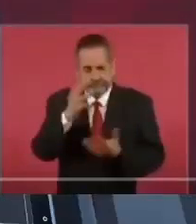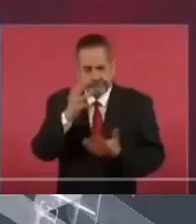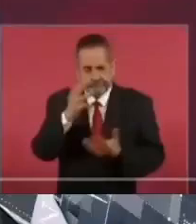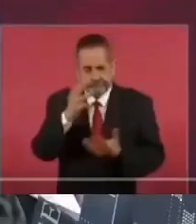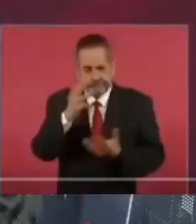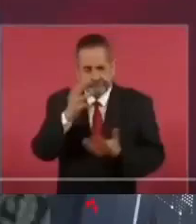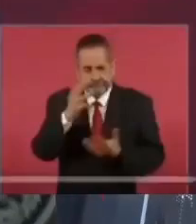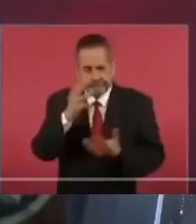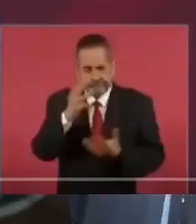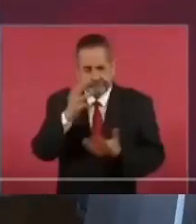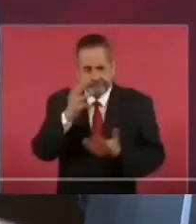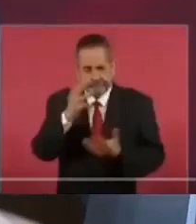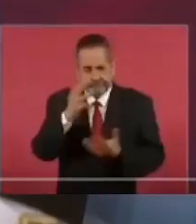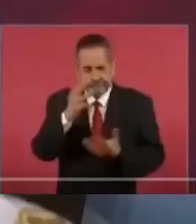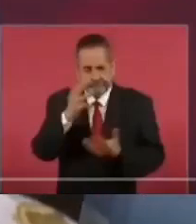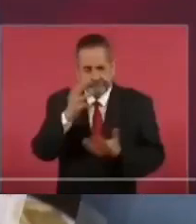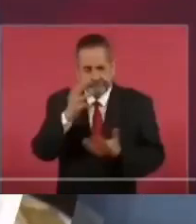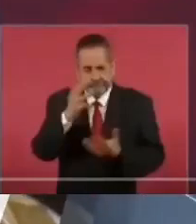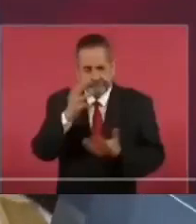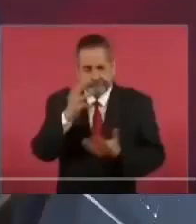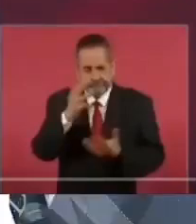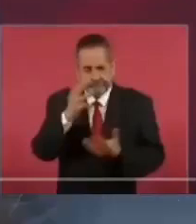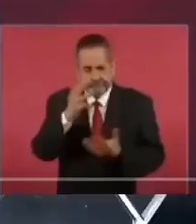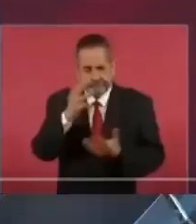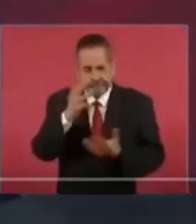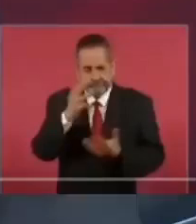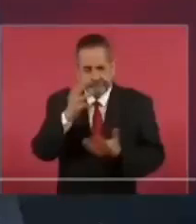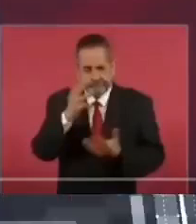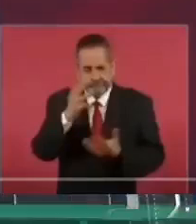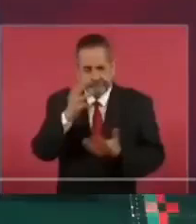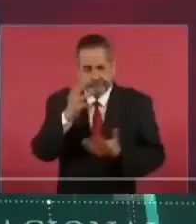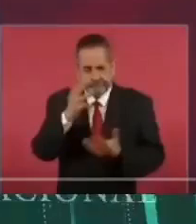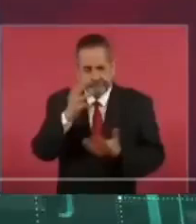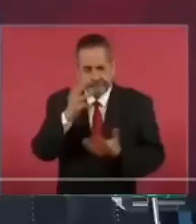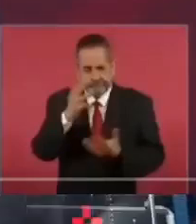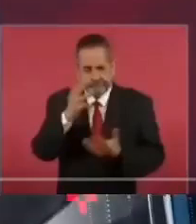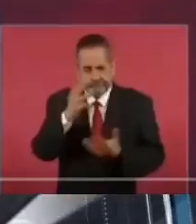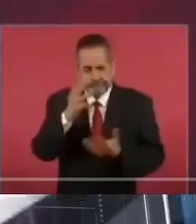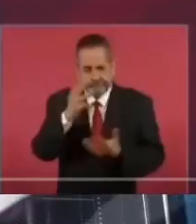raíz. Veíamos cómo el Poder Judicial, por un lado, estaba pidiendo